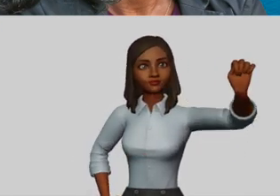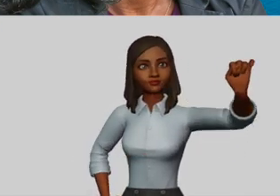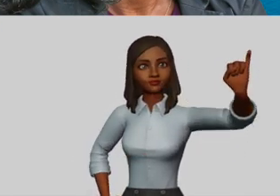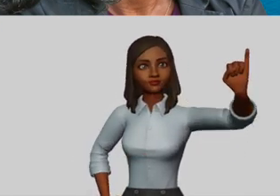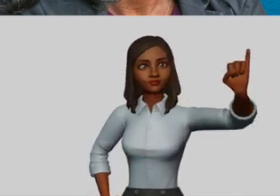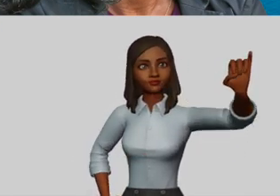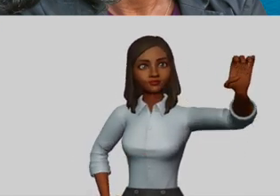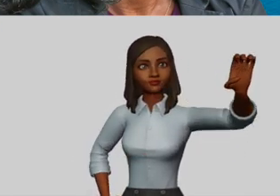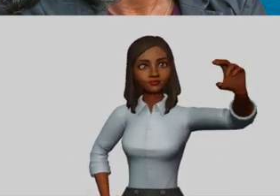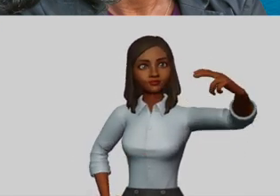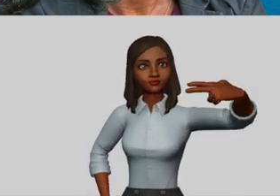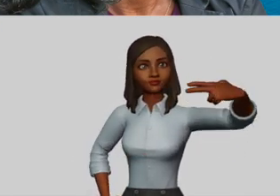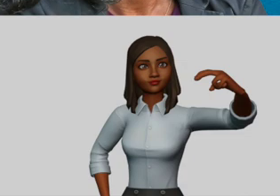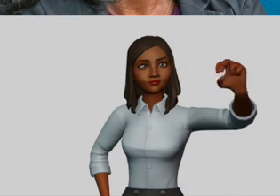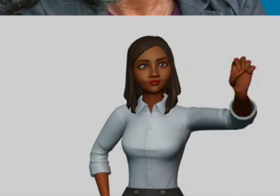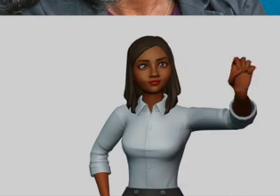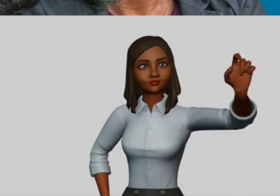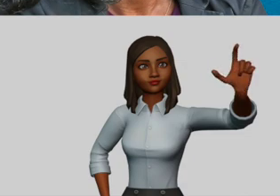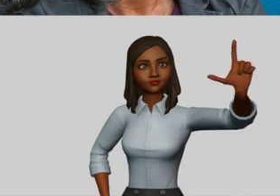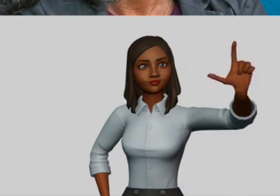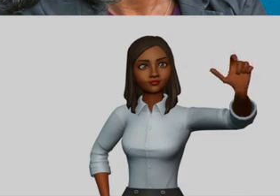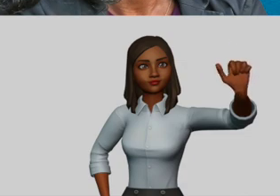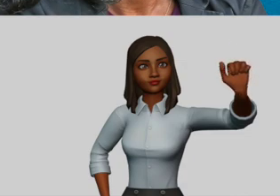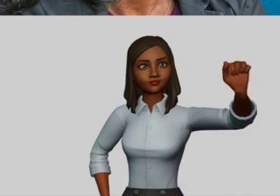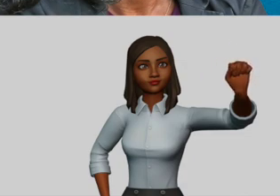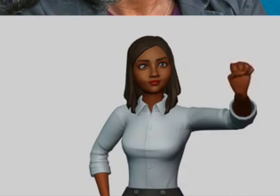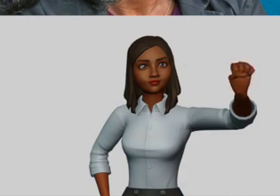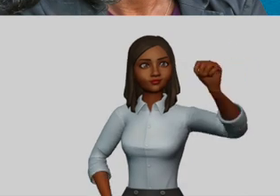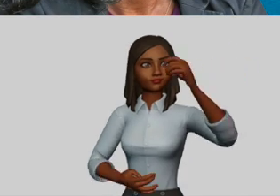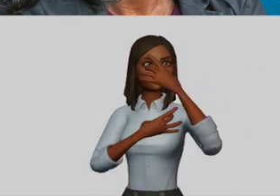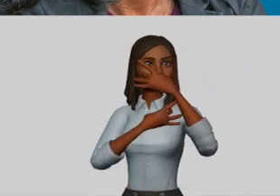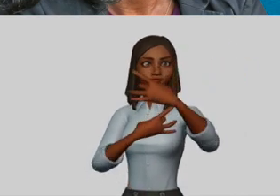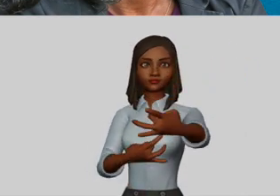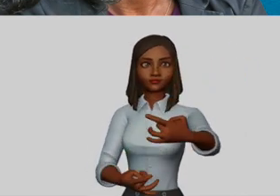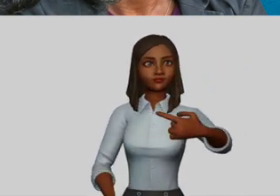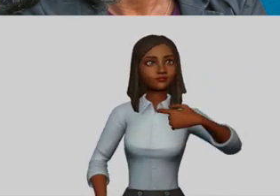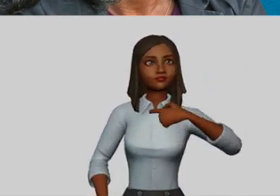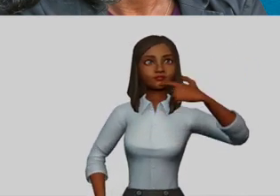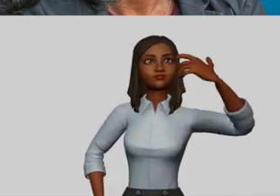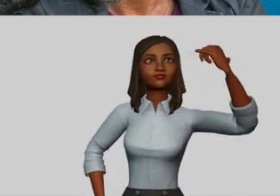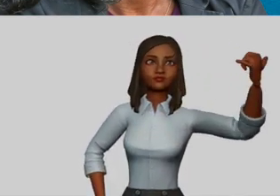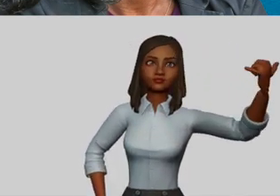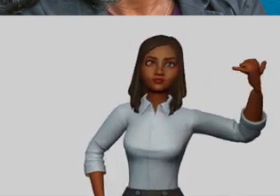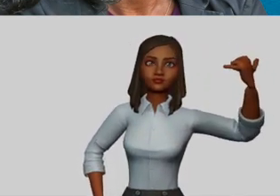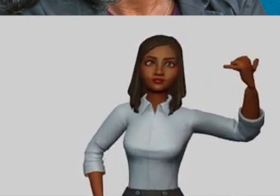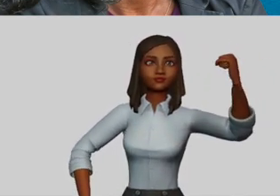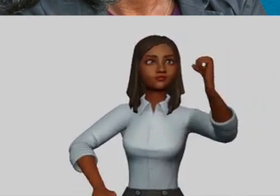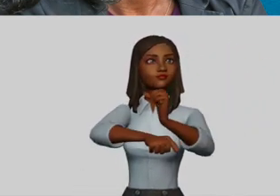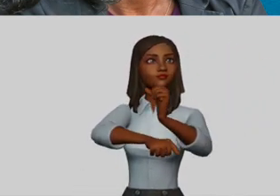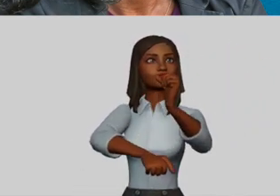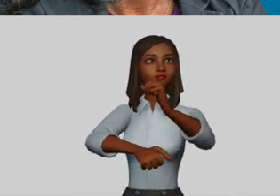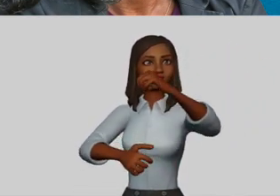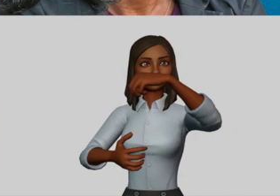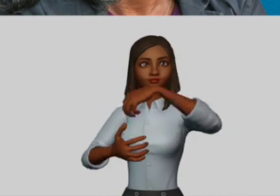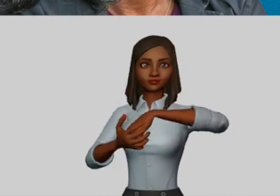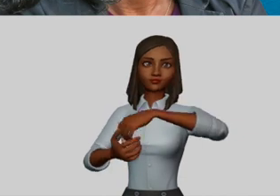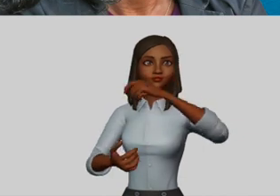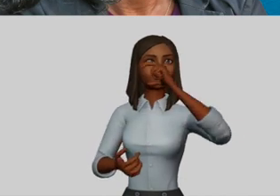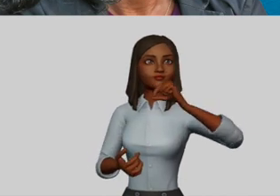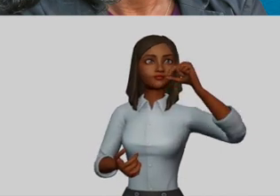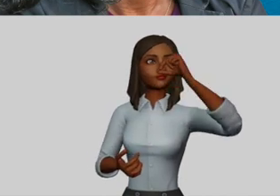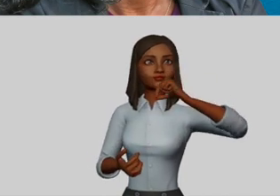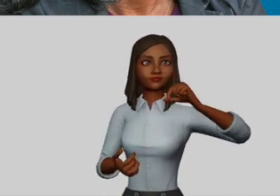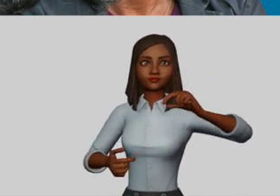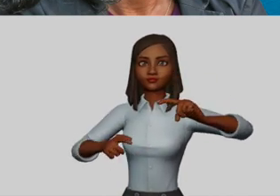y ha sido mi experiencia, es una vaina de que hago de tu negocio o no, es ético, no es ético, vamos a hacer cuarto, no vamos a hacer